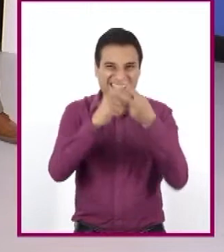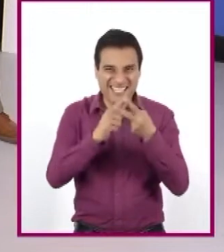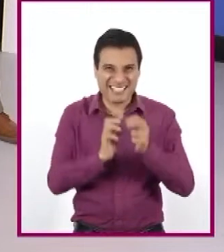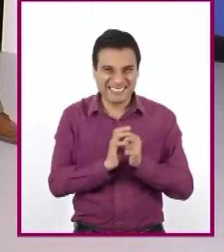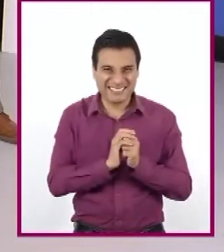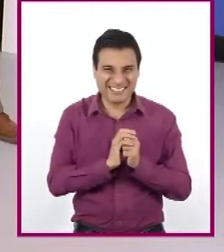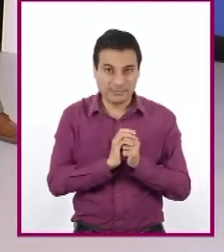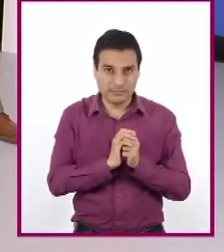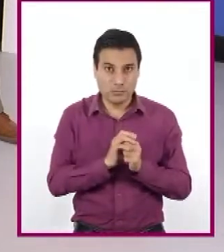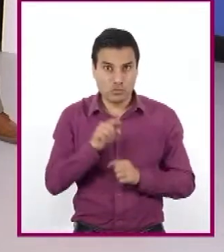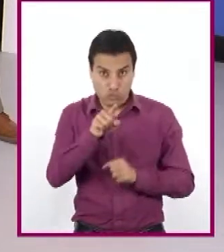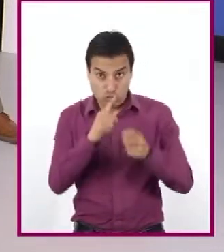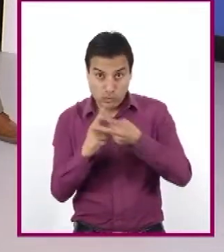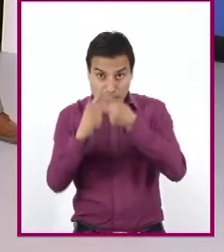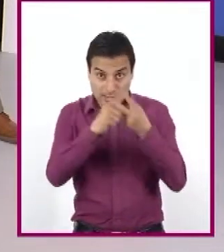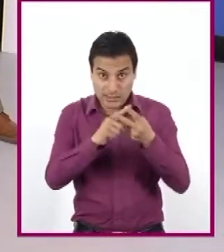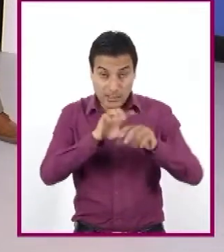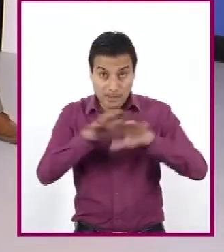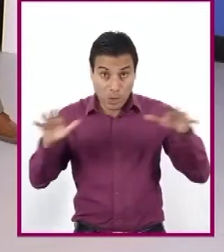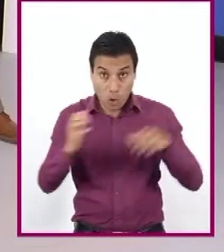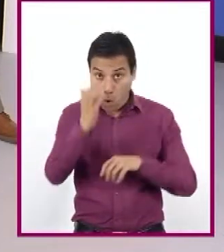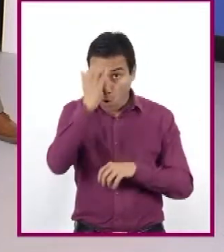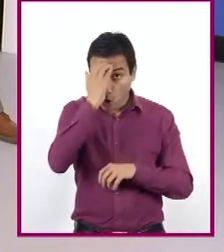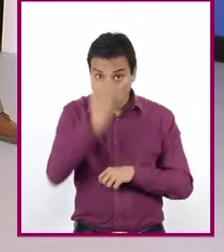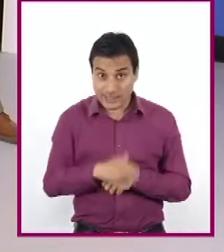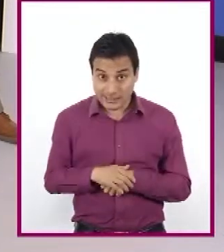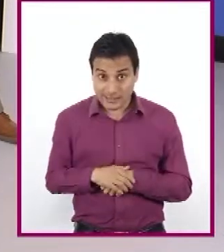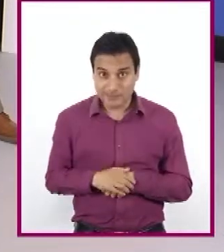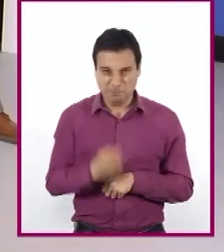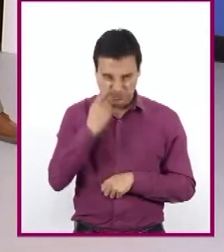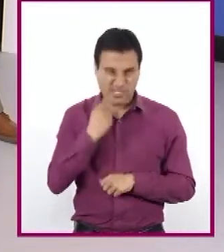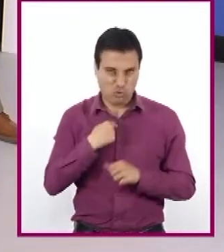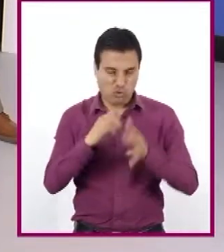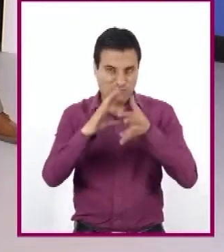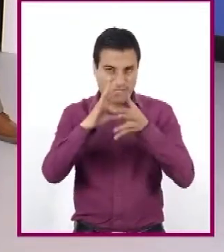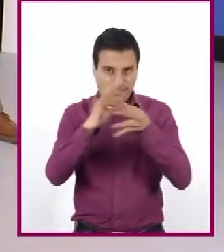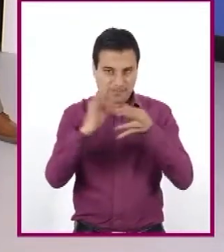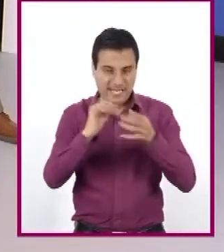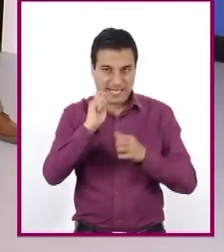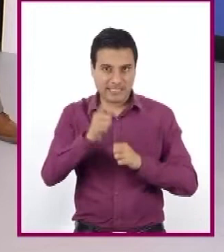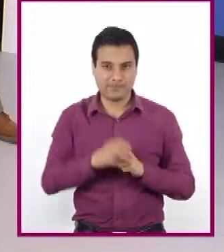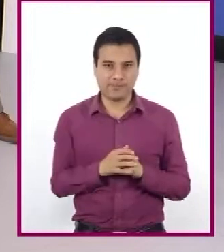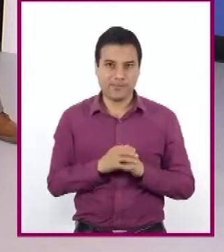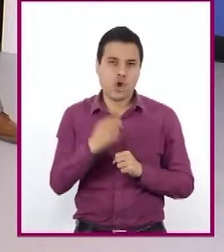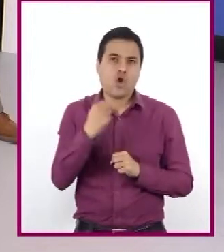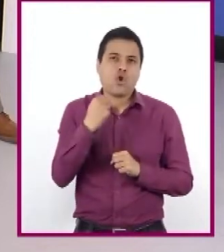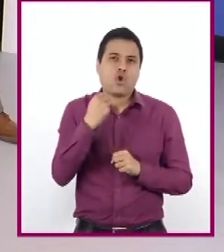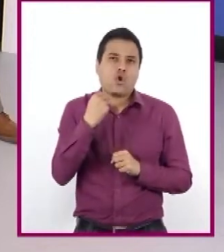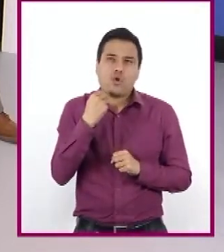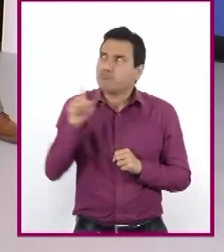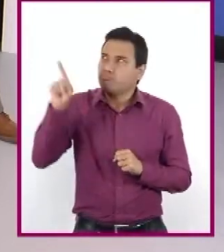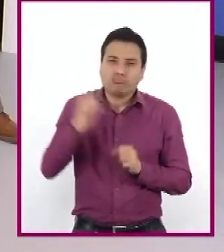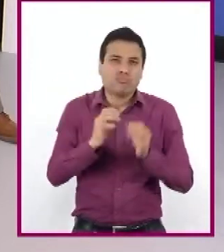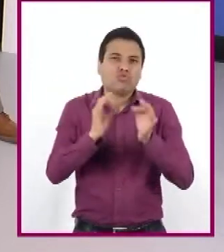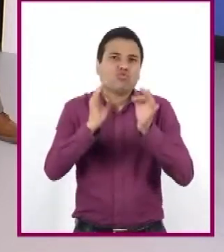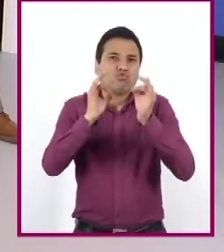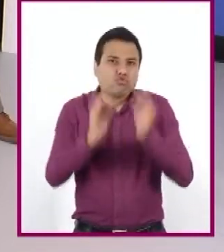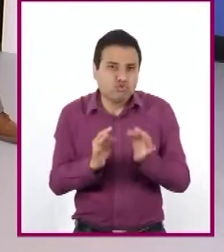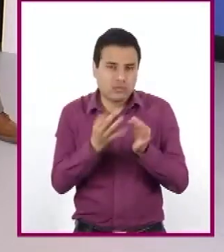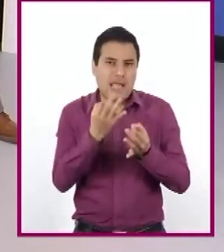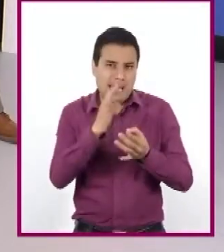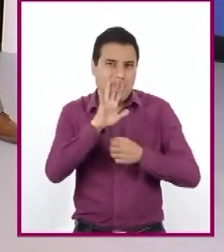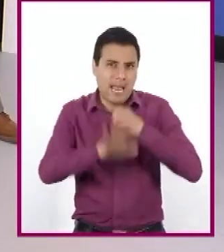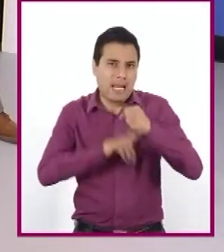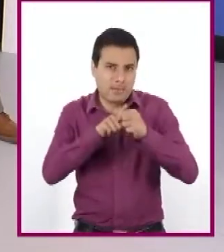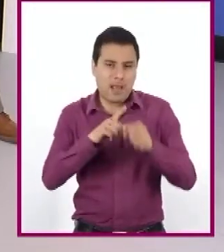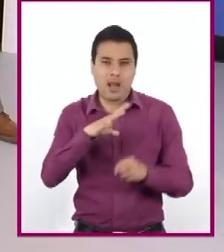¿Conocen a estos organismos? Les platicaré un poco sobre ellas. Las conocemos como un animal que por lo general se compone de